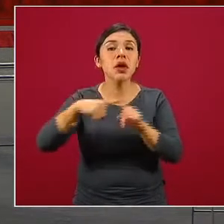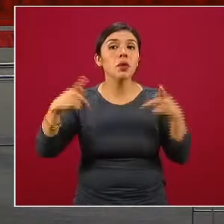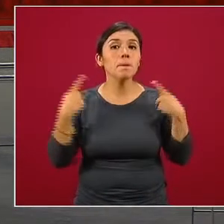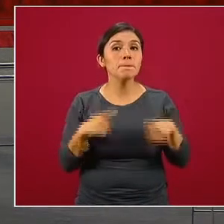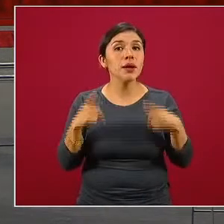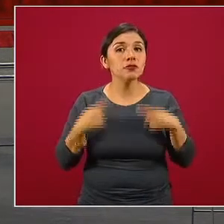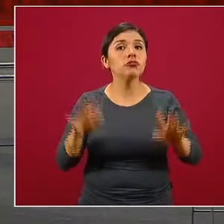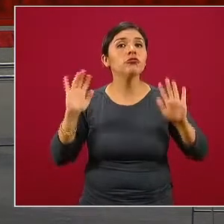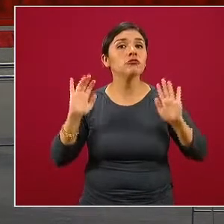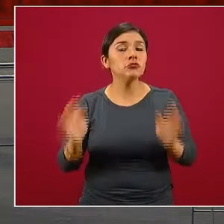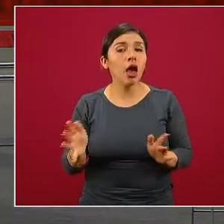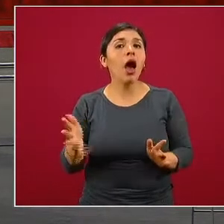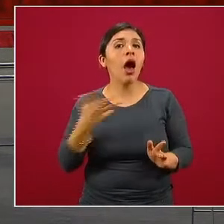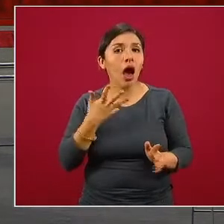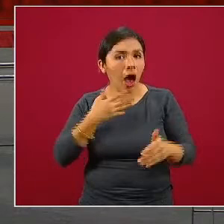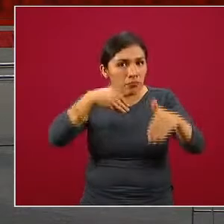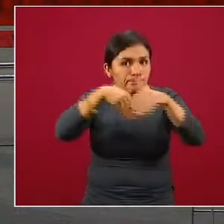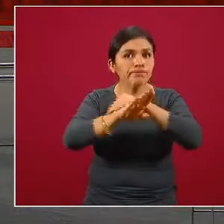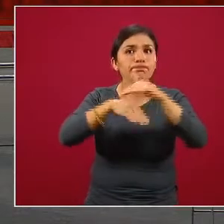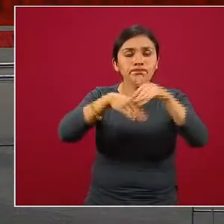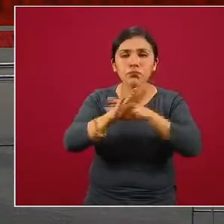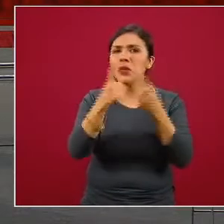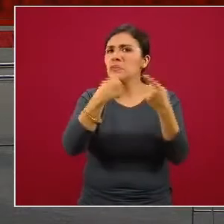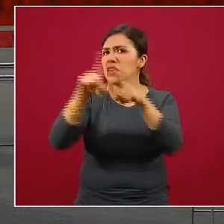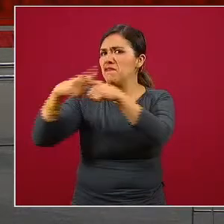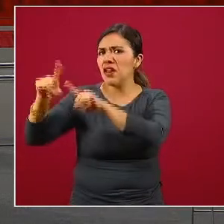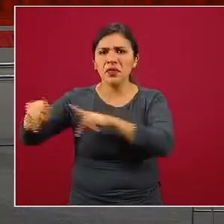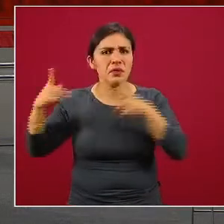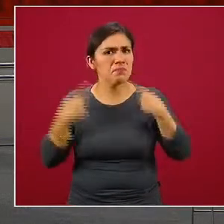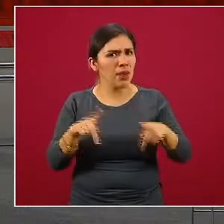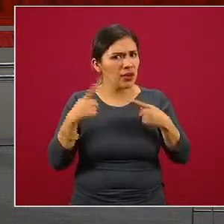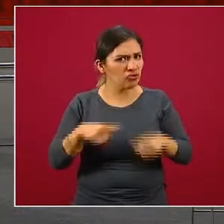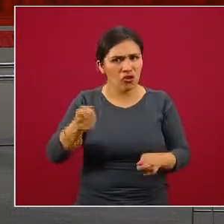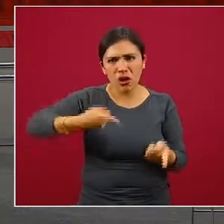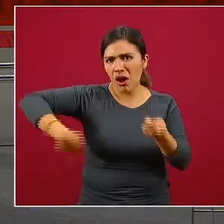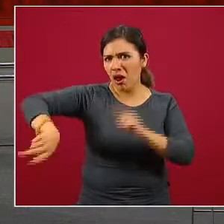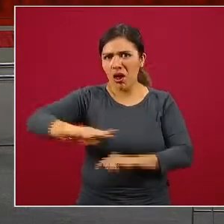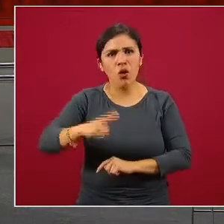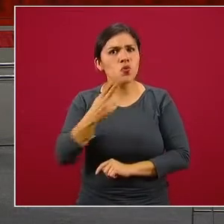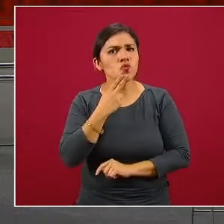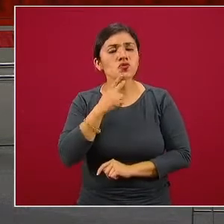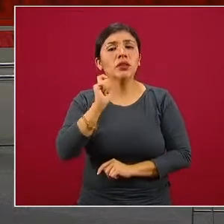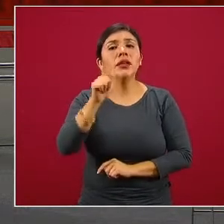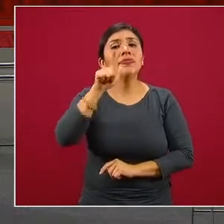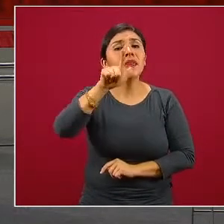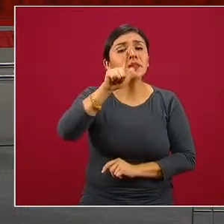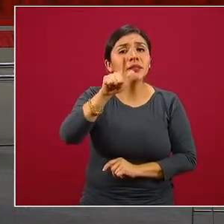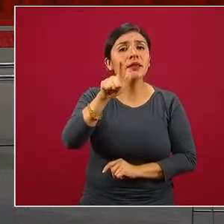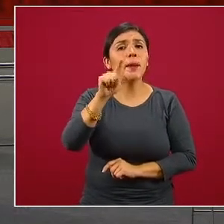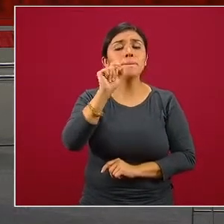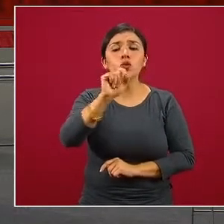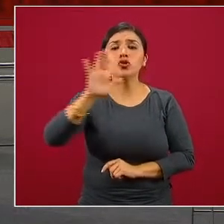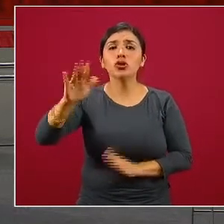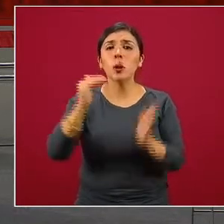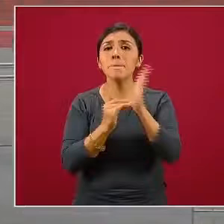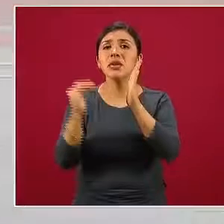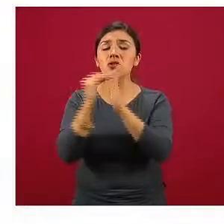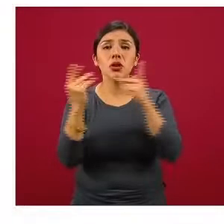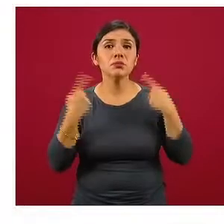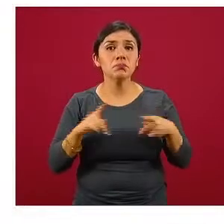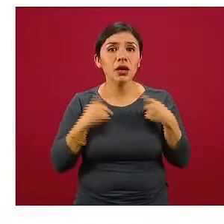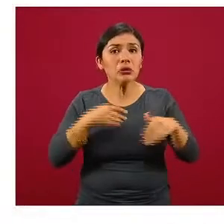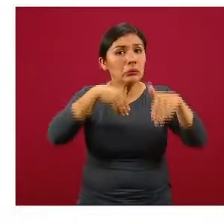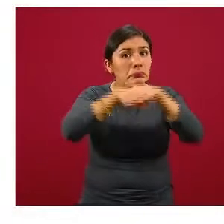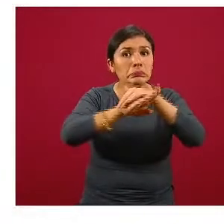que han ingresado, diferentes personas, son usuarios, es importante, son 17.5 millones de